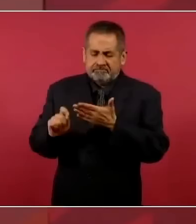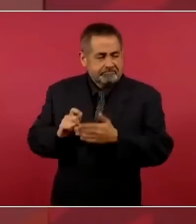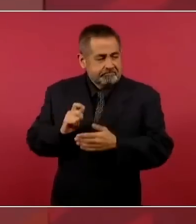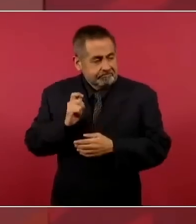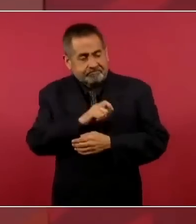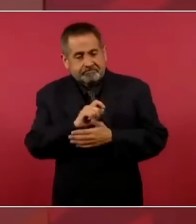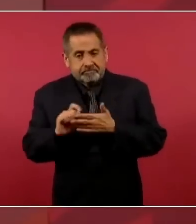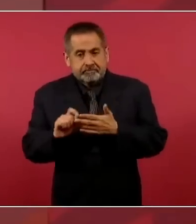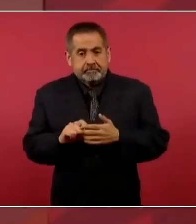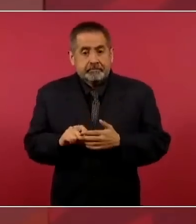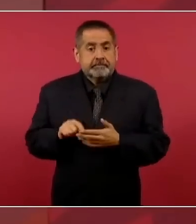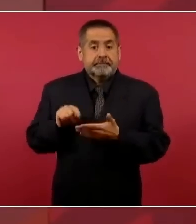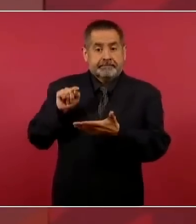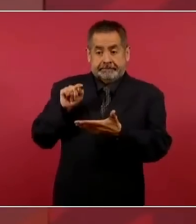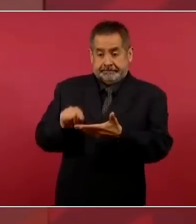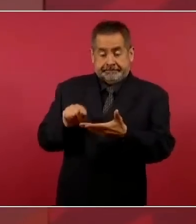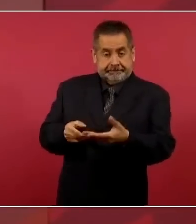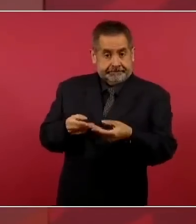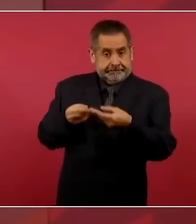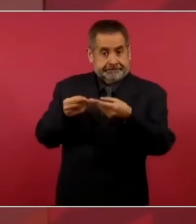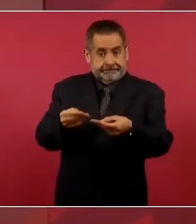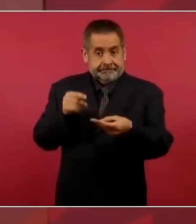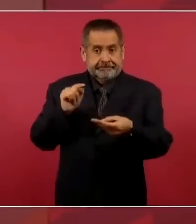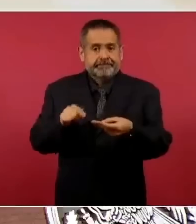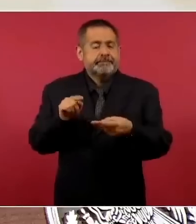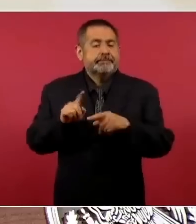utiliza ese material